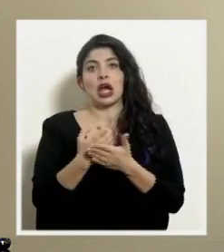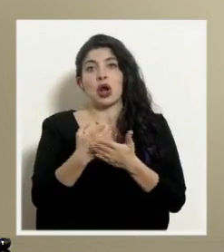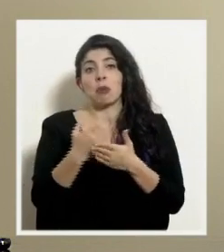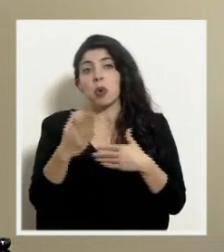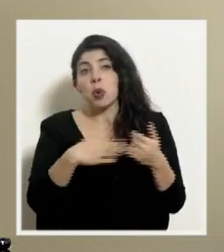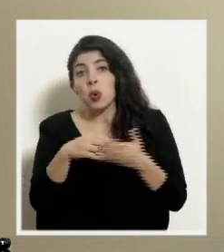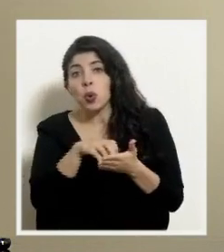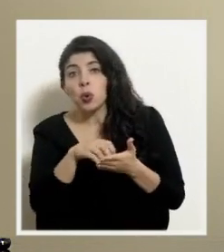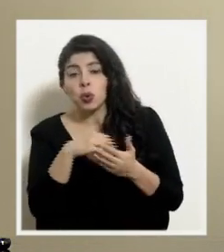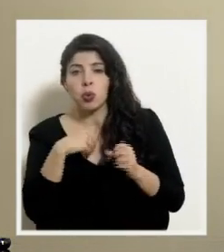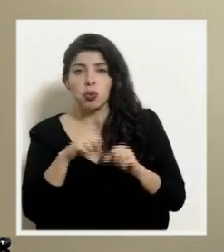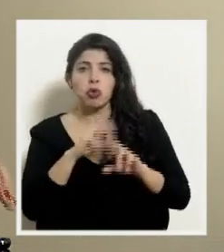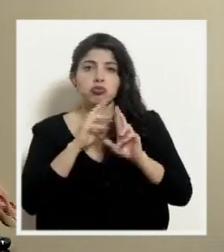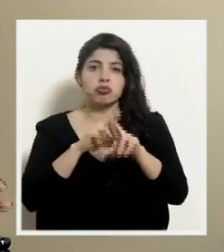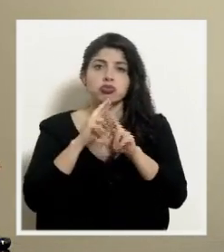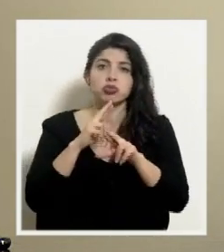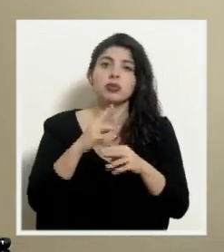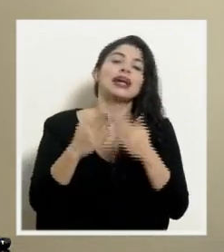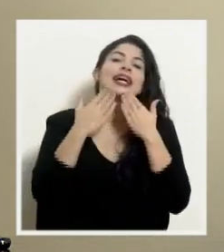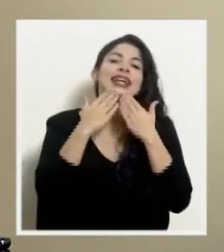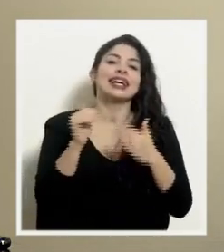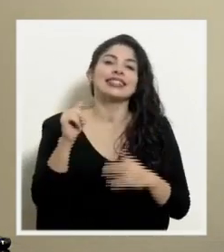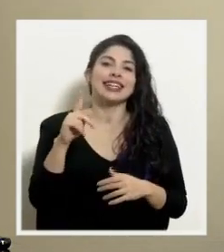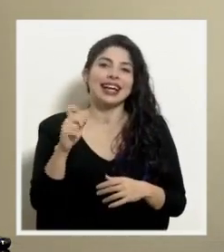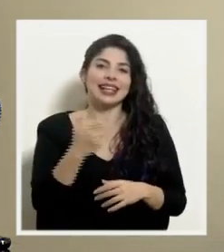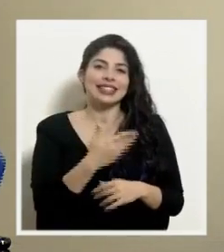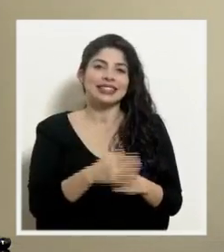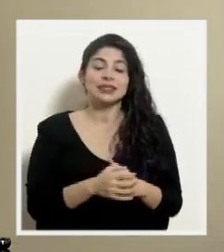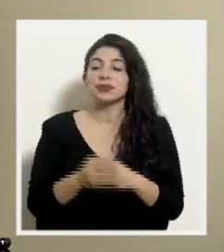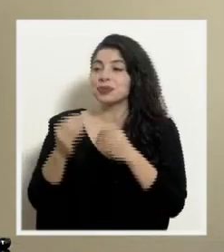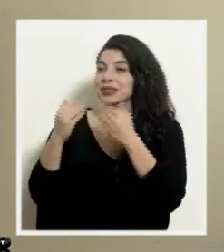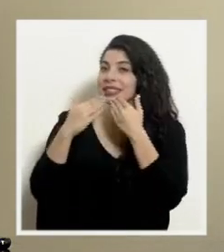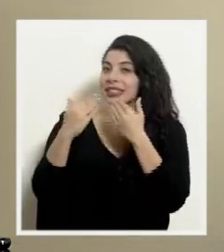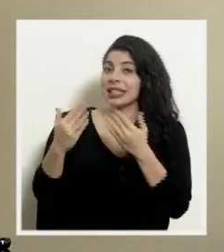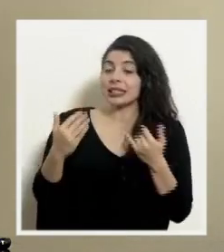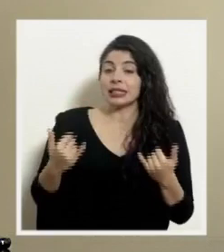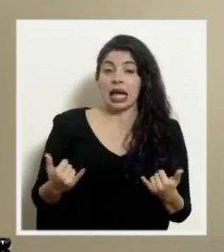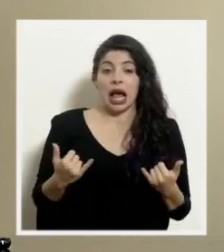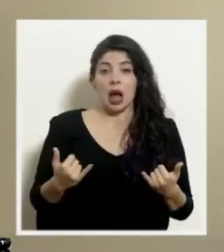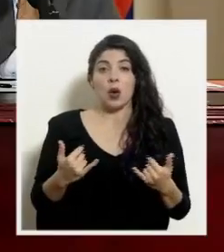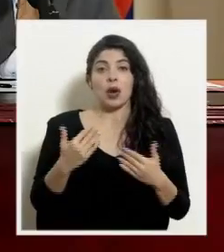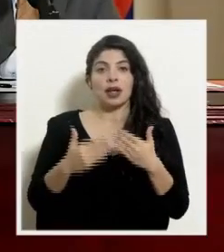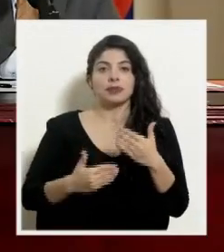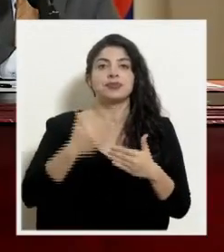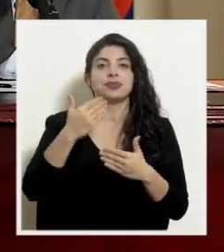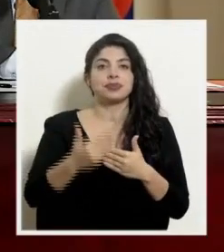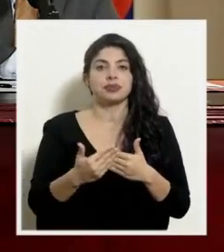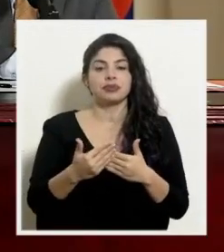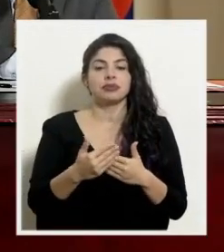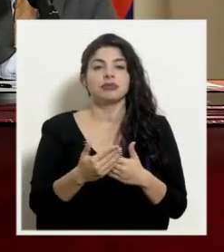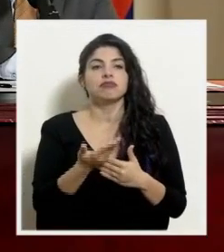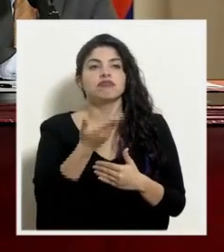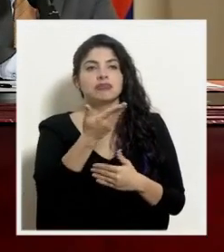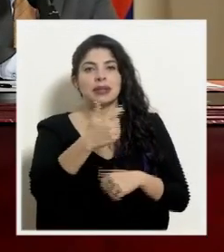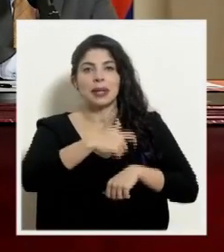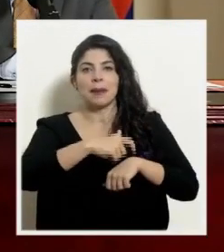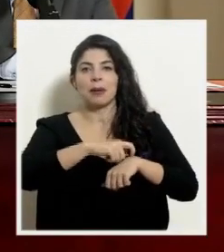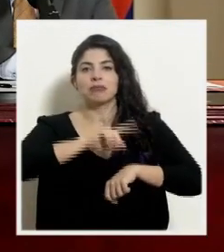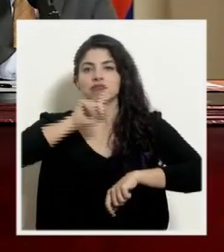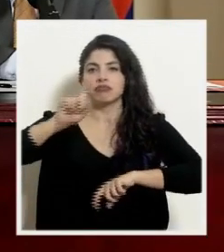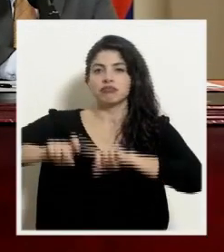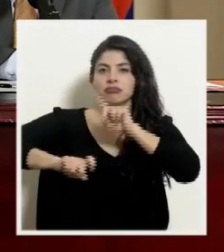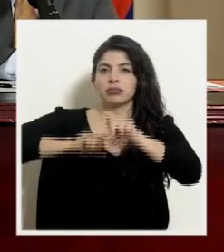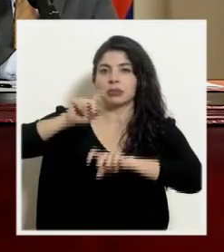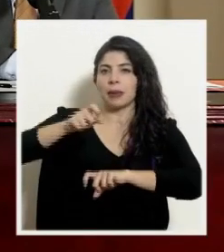aclarar cualquier duda más puntual. Gracias, don Alex. Muchísimas gracias. Bien, vamos a pasar a continuación al periodo de consultas